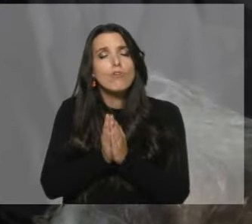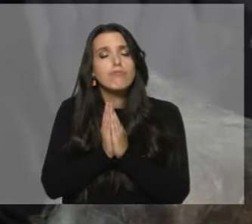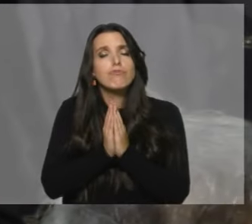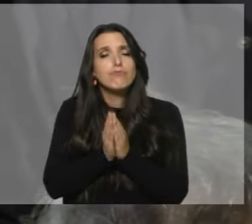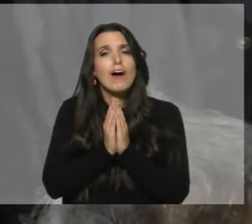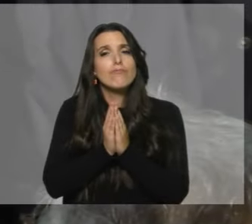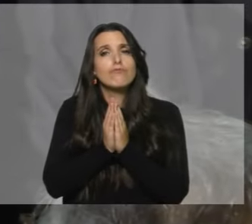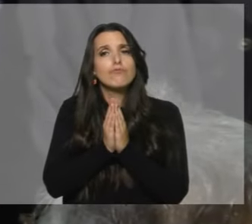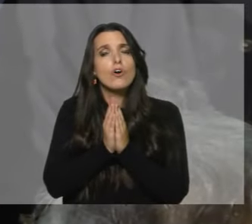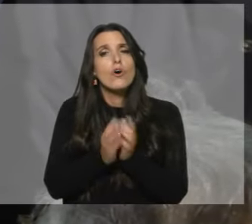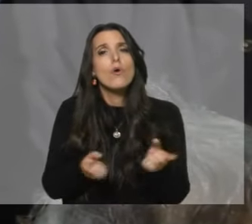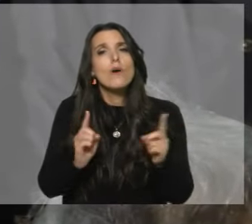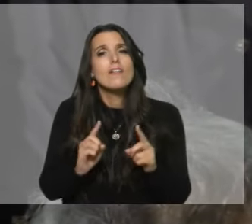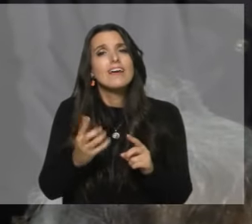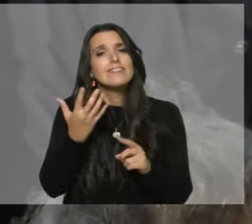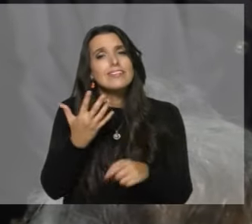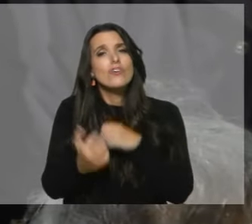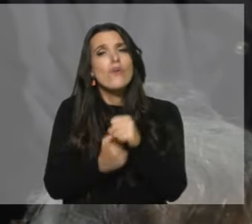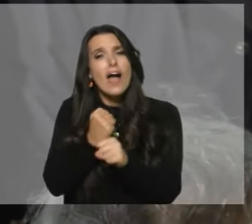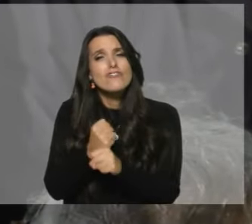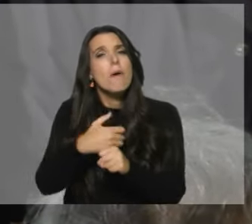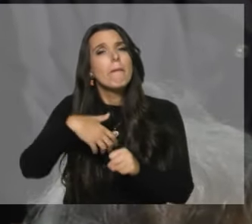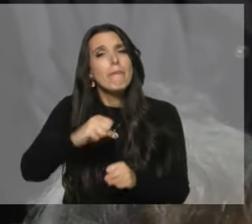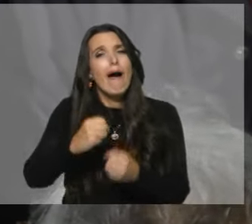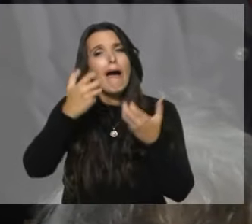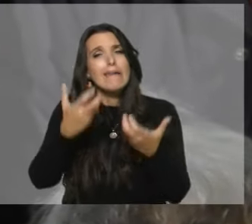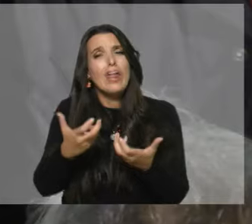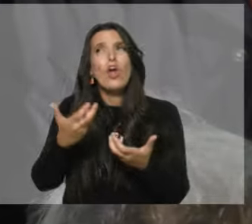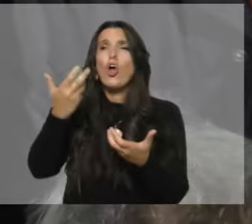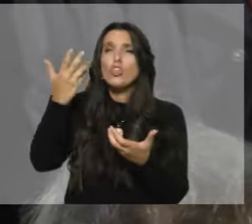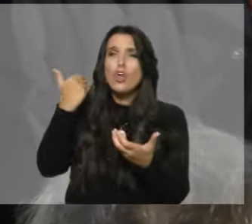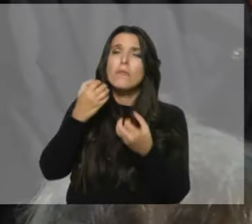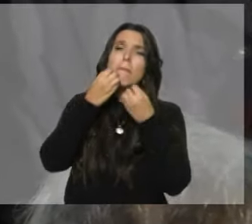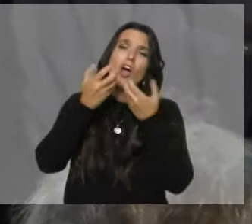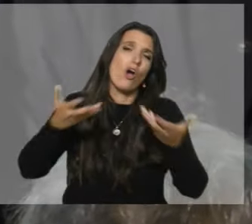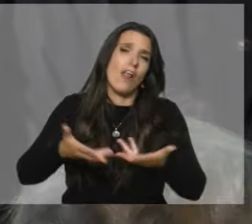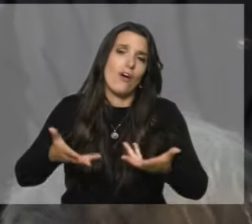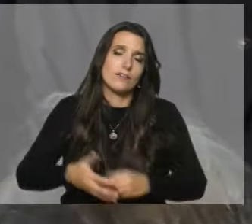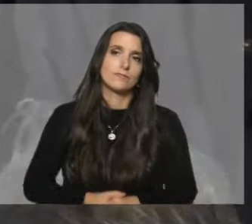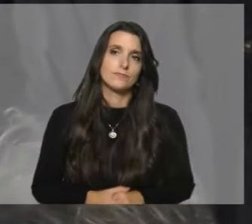vuelvan, que queremos 5 años más de este gobierno con todo lo que pasó y lo bien que estamos.